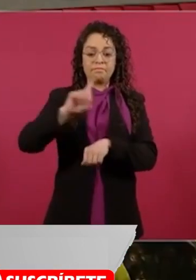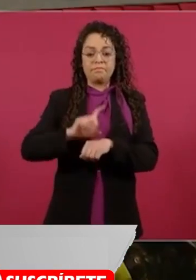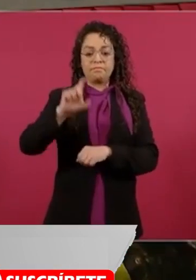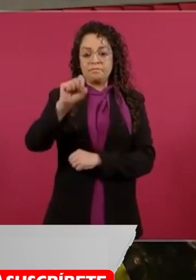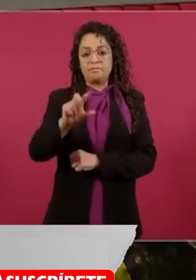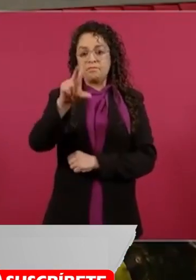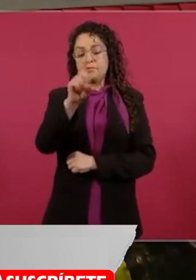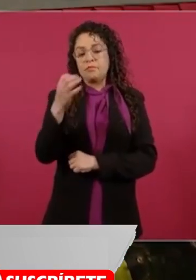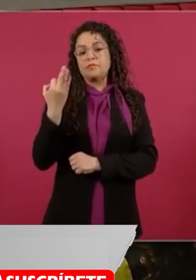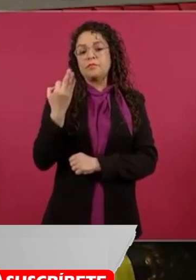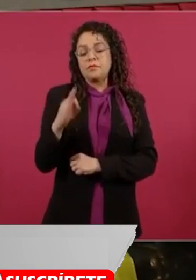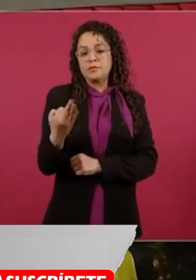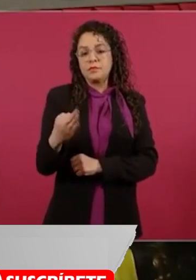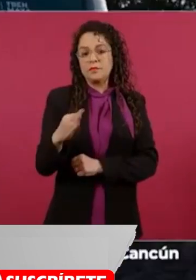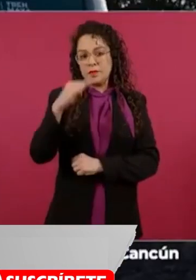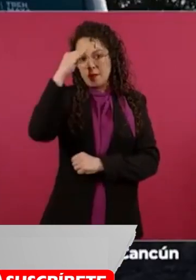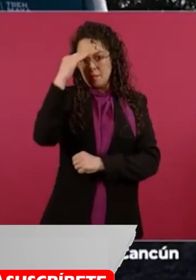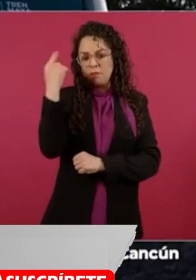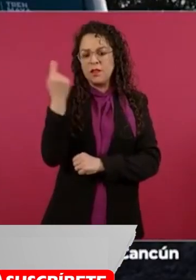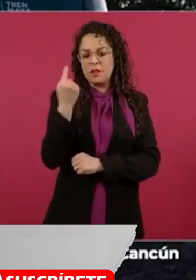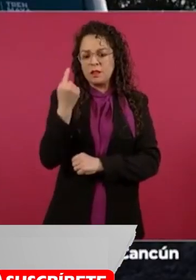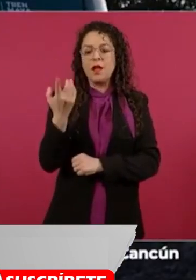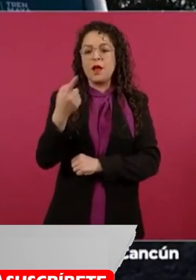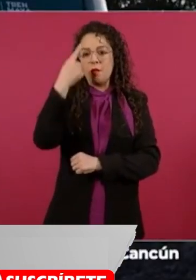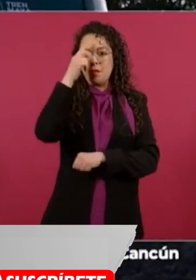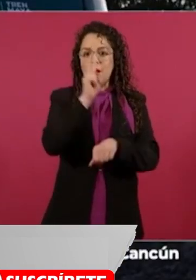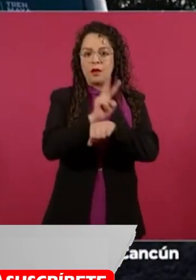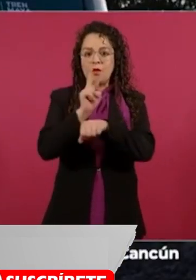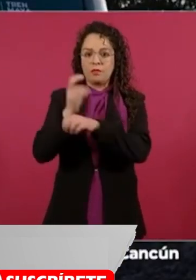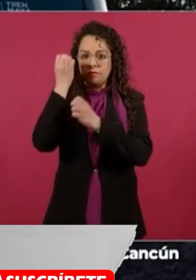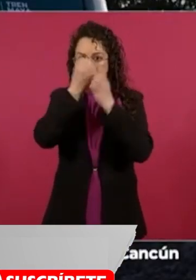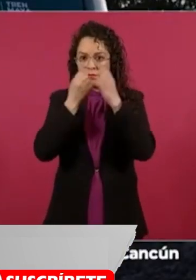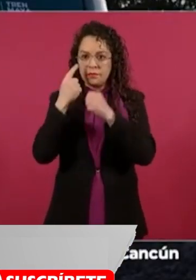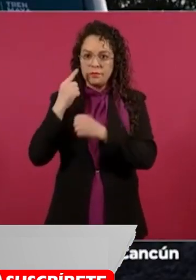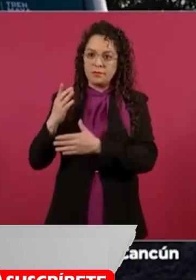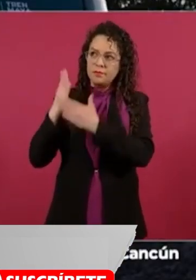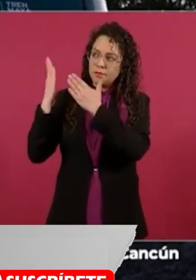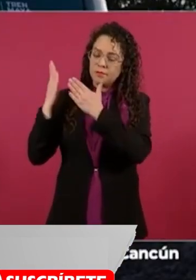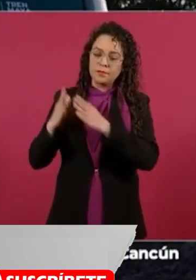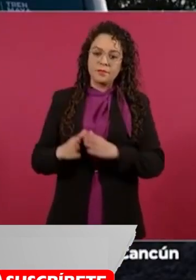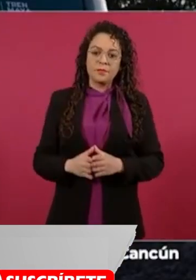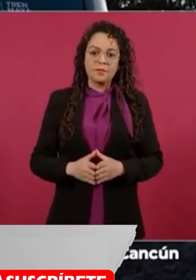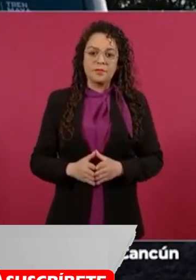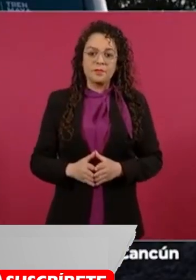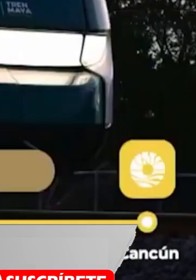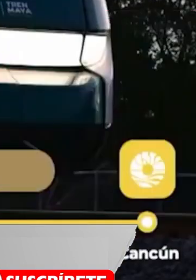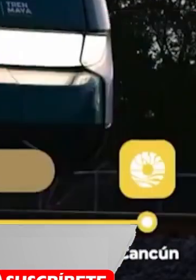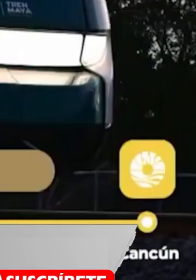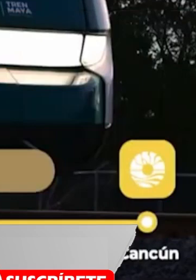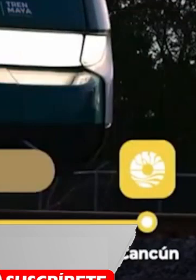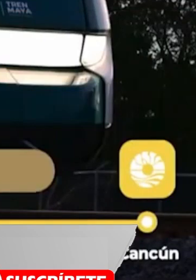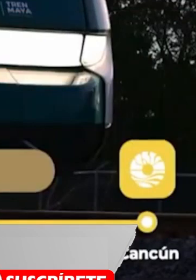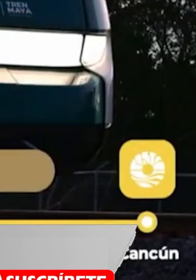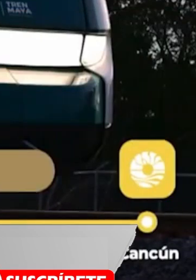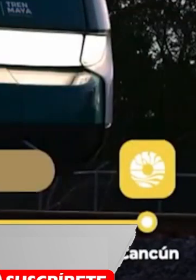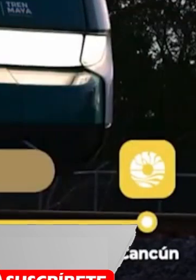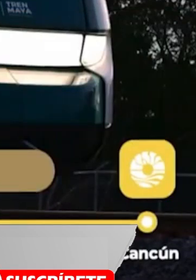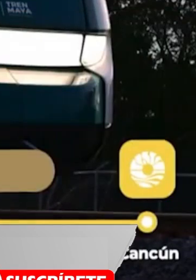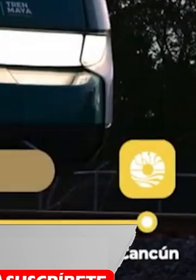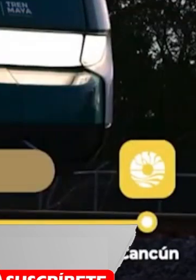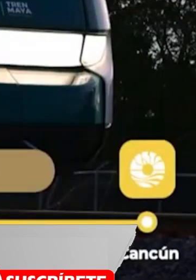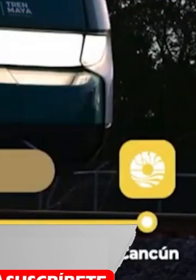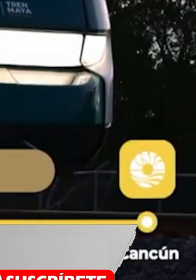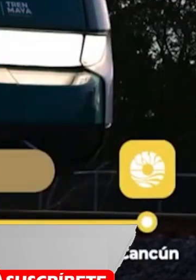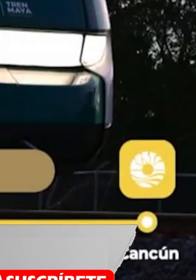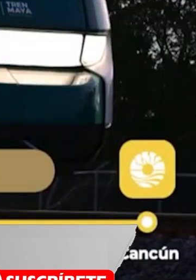febrero se hará un recorrido de supervisión que tiene un punto importante que va a diferenciar el resto